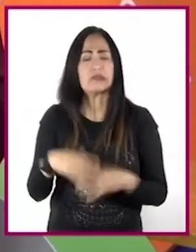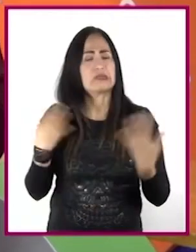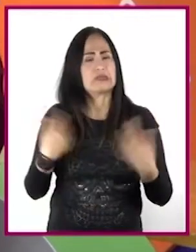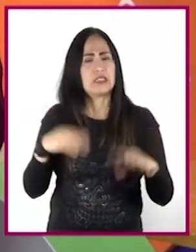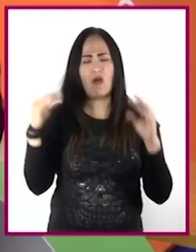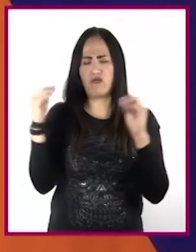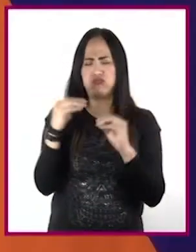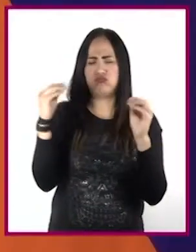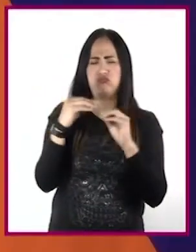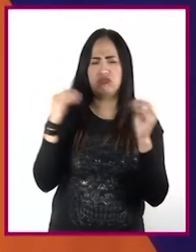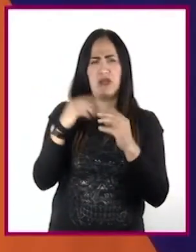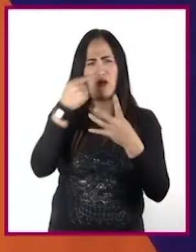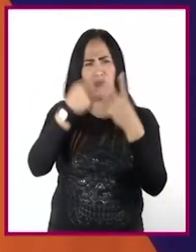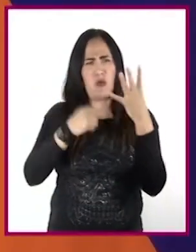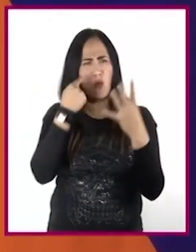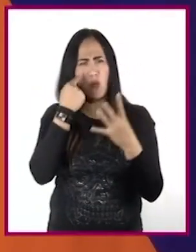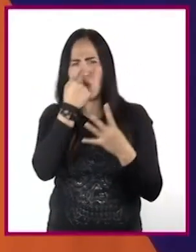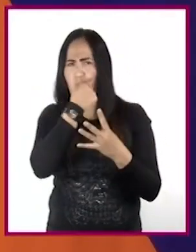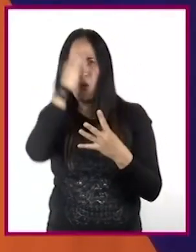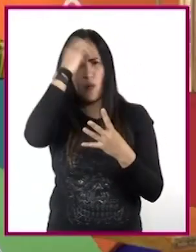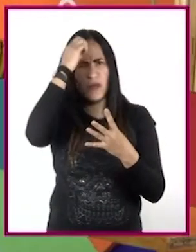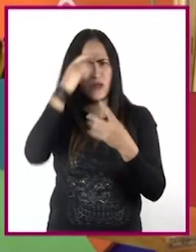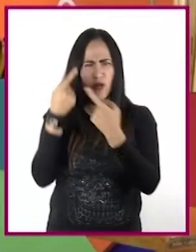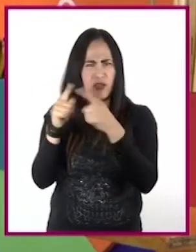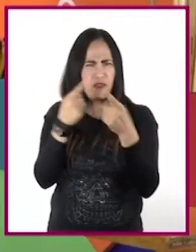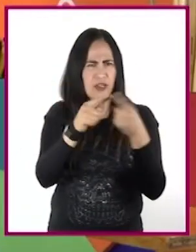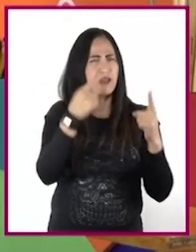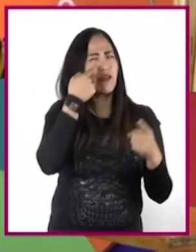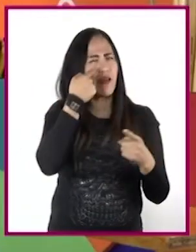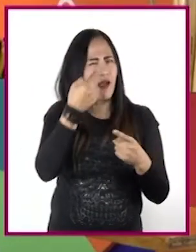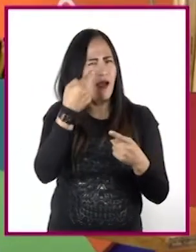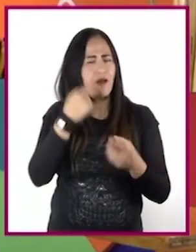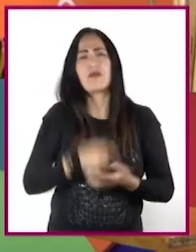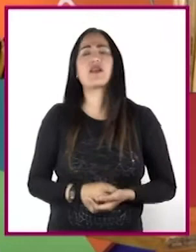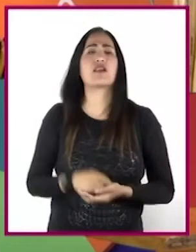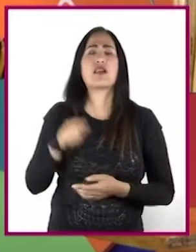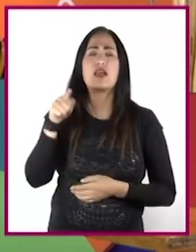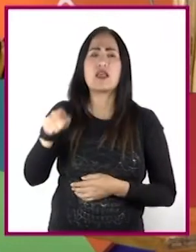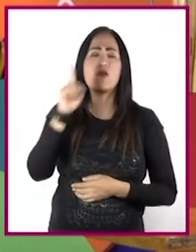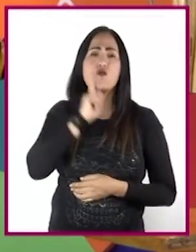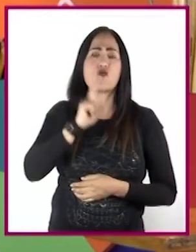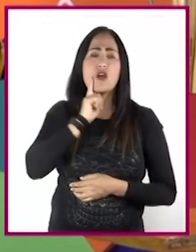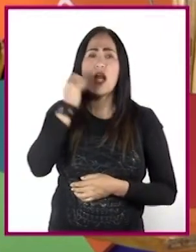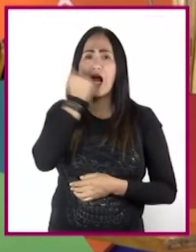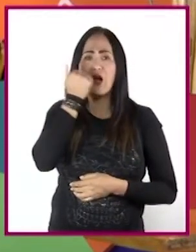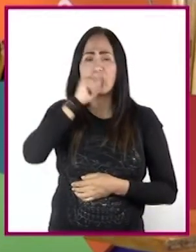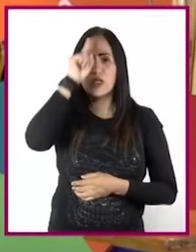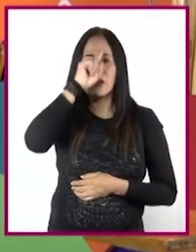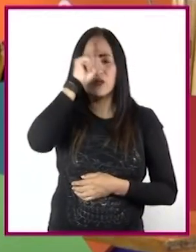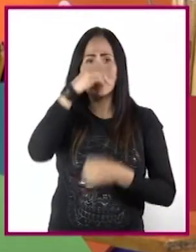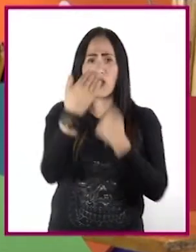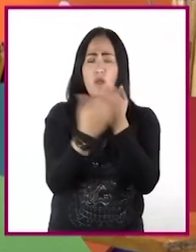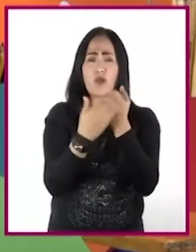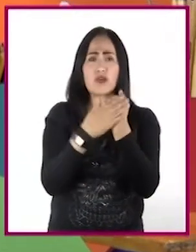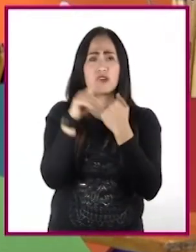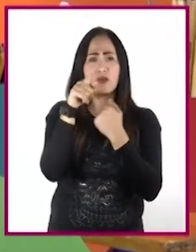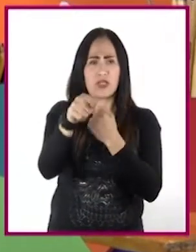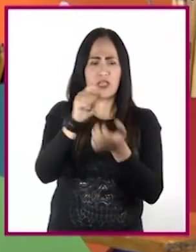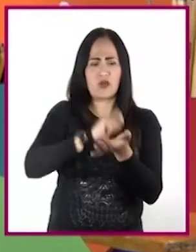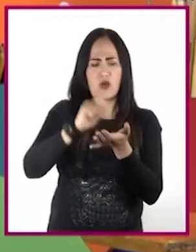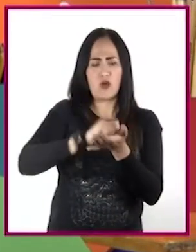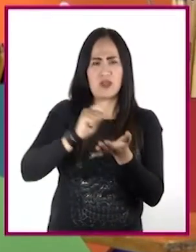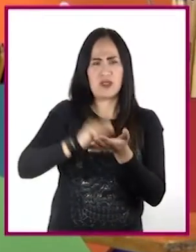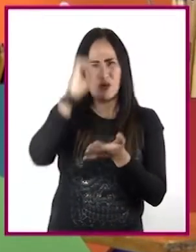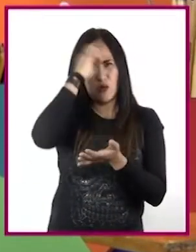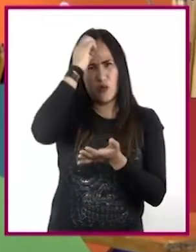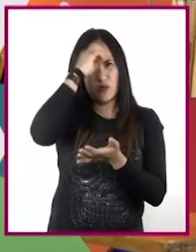innumerables interpretaciones. Mejor escuchemos a Luna, quien solicita un consejo ahora que está próxima a escribir su artículo de